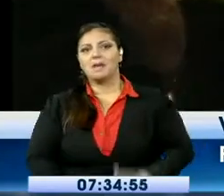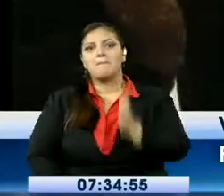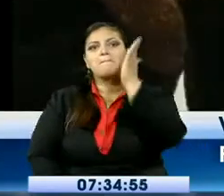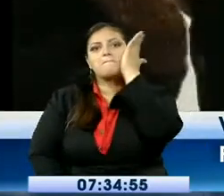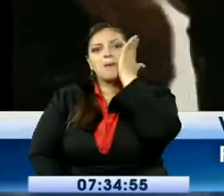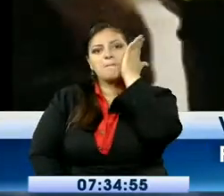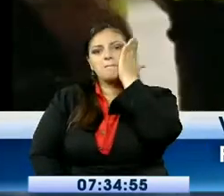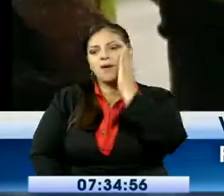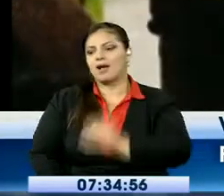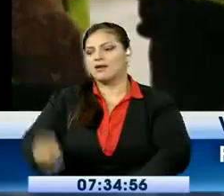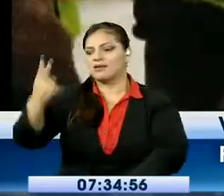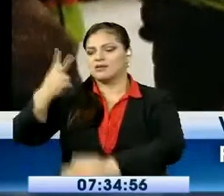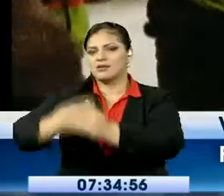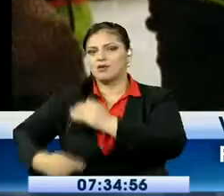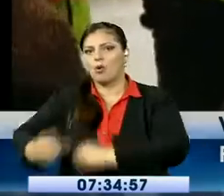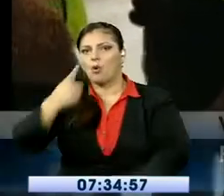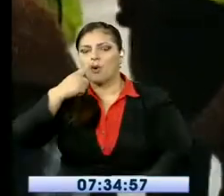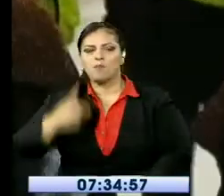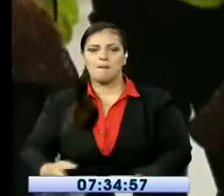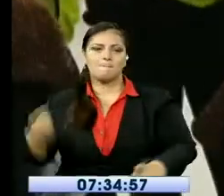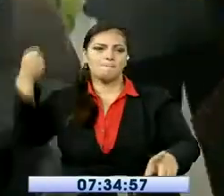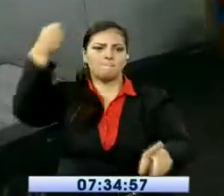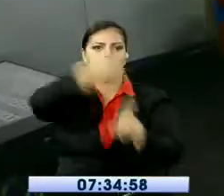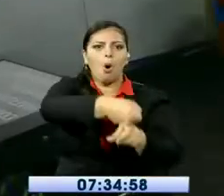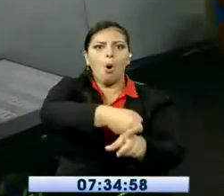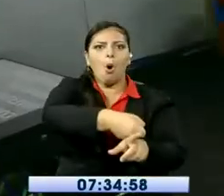ella lo perdonó y no lo denunció. Informó Marcela Maquilón.